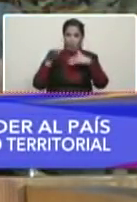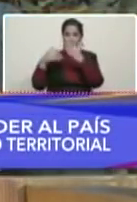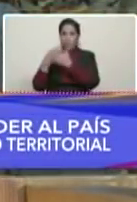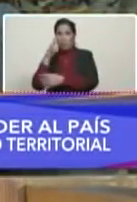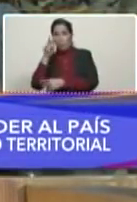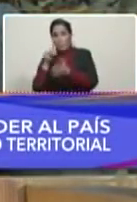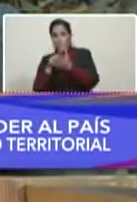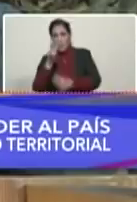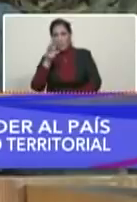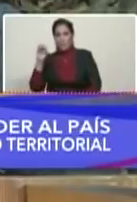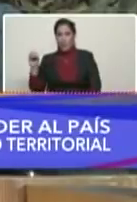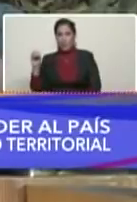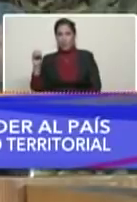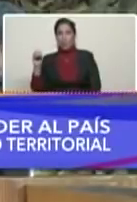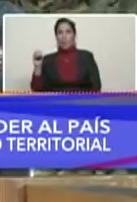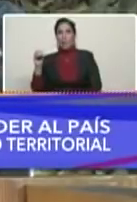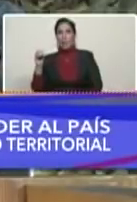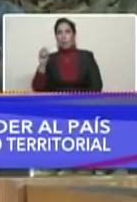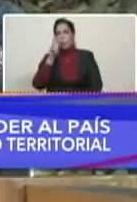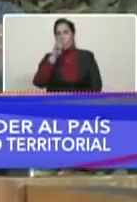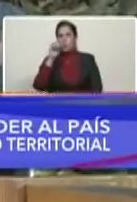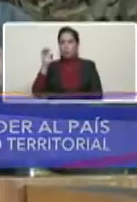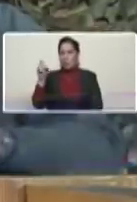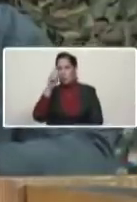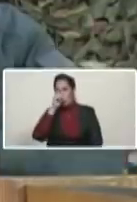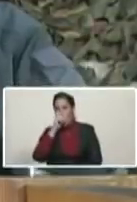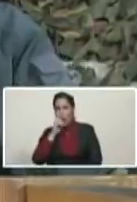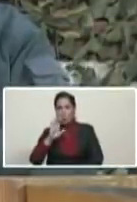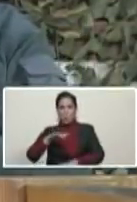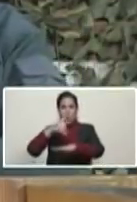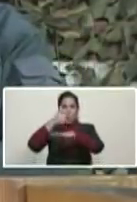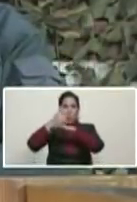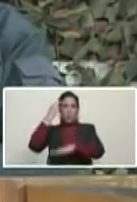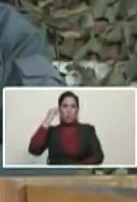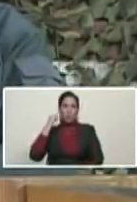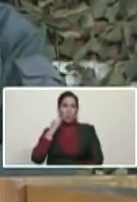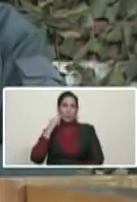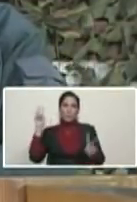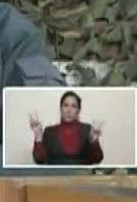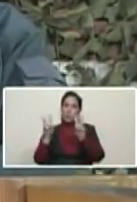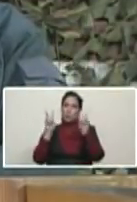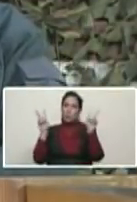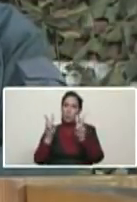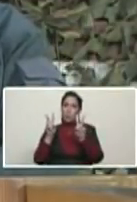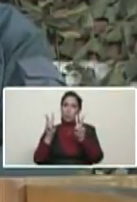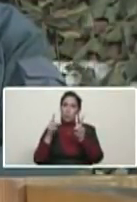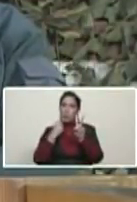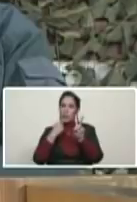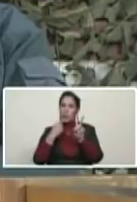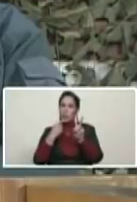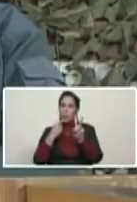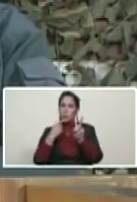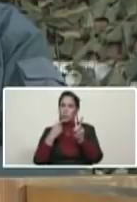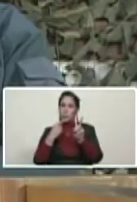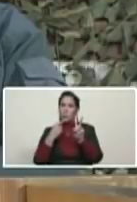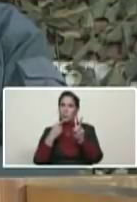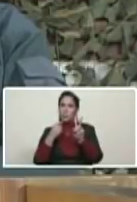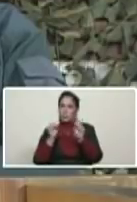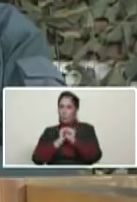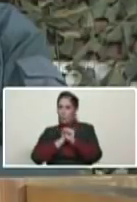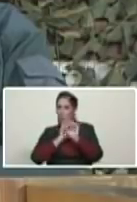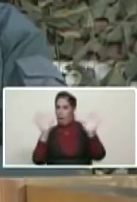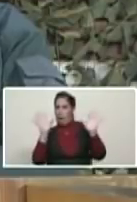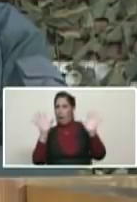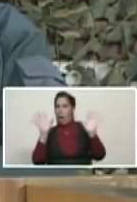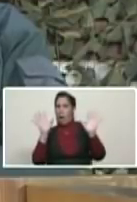que el libertador Simón Bolívar, en su estado mayor de madurez y victorioso, marcó la pauta y dejó clara